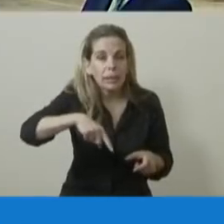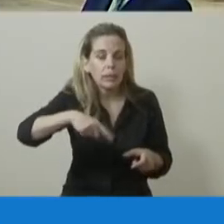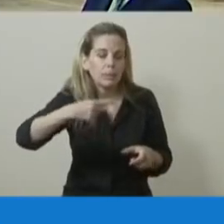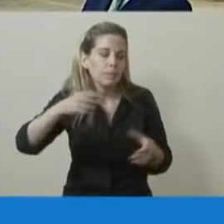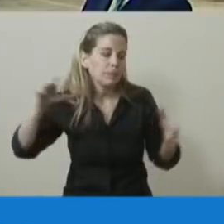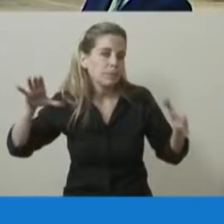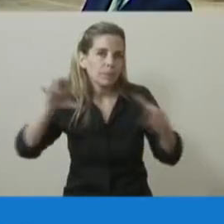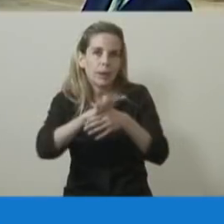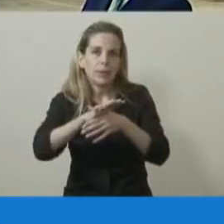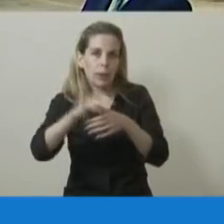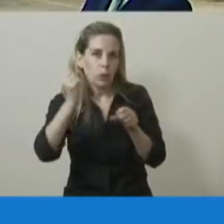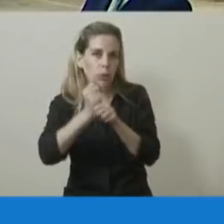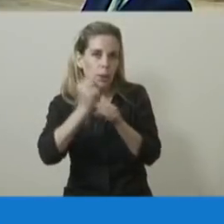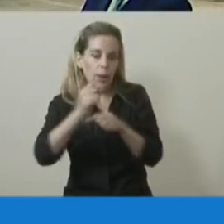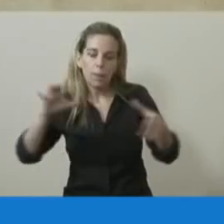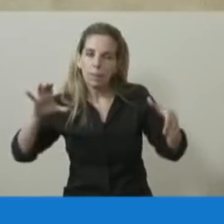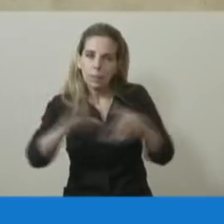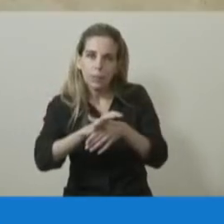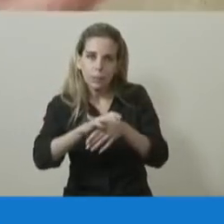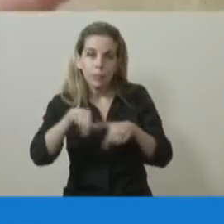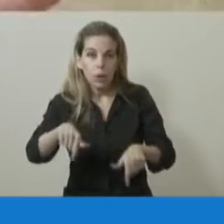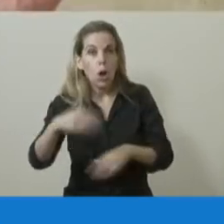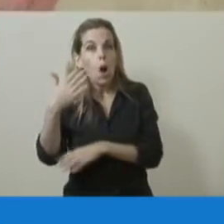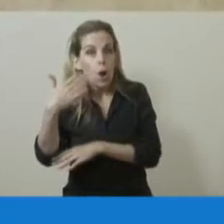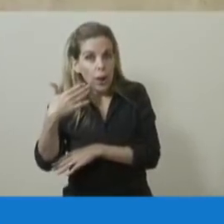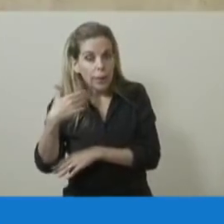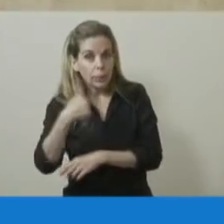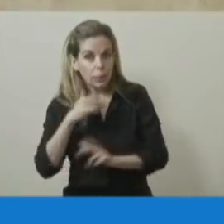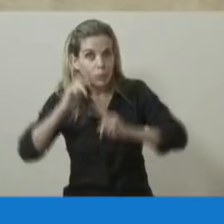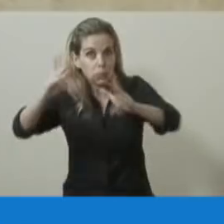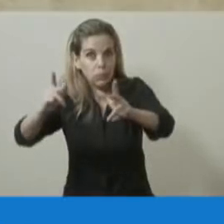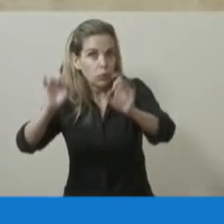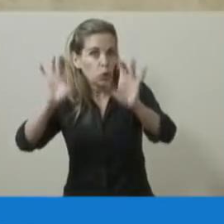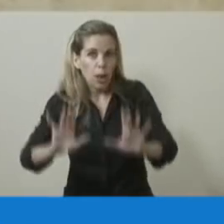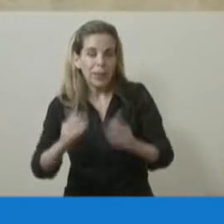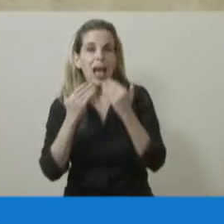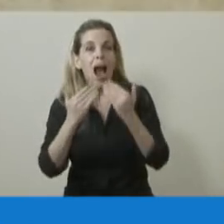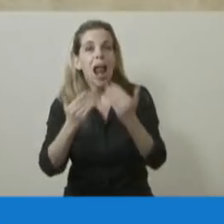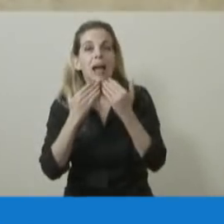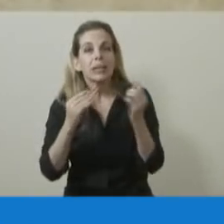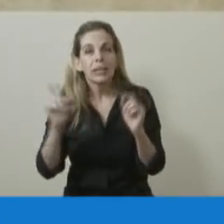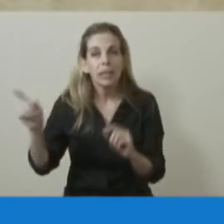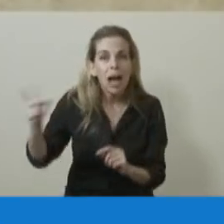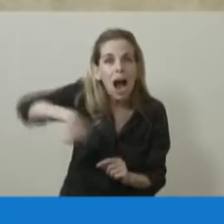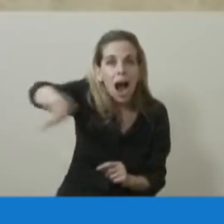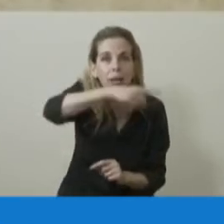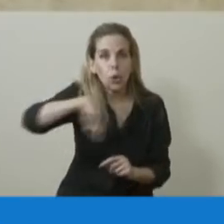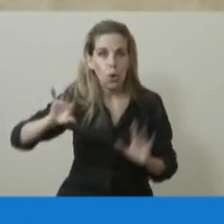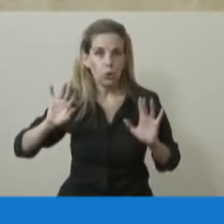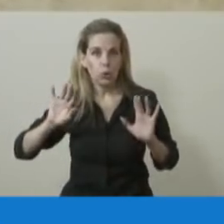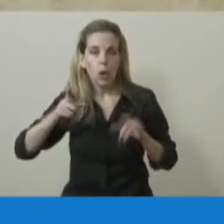hicieron muy bien. Y mis primeras palabras es para darles las gracias, porque no estuvieron